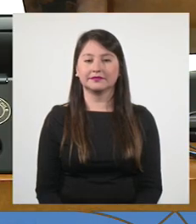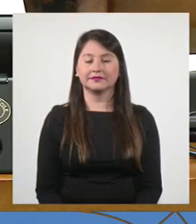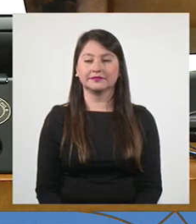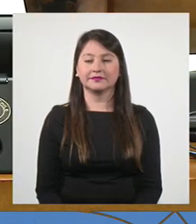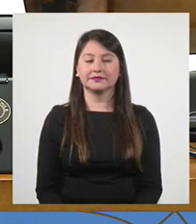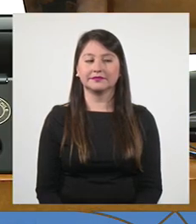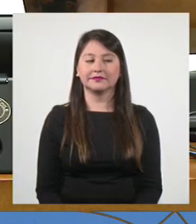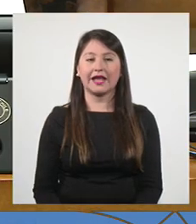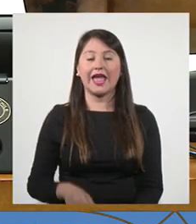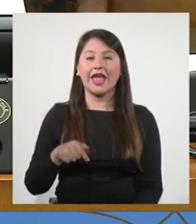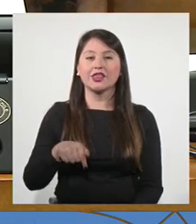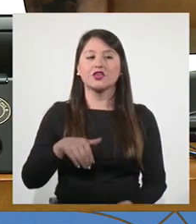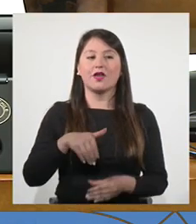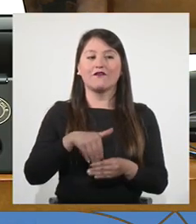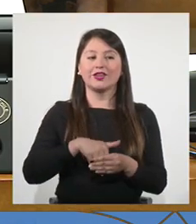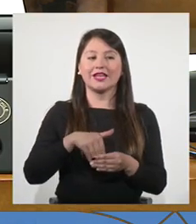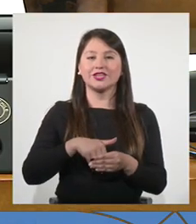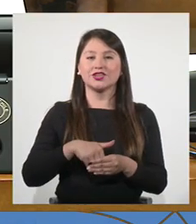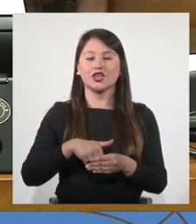Esto es una votación separada, no hay indicación.